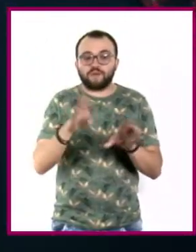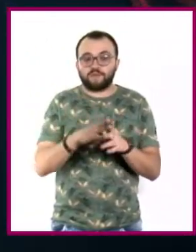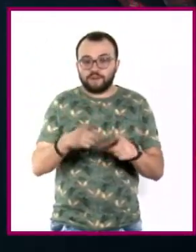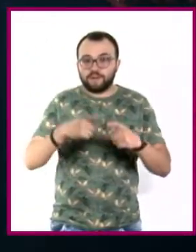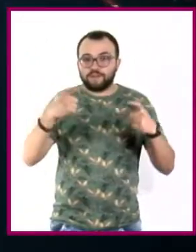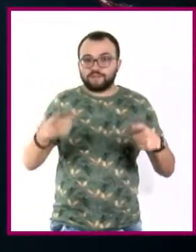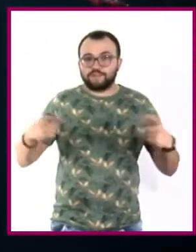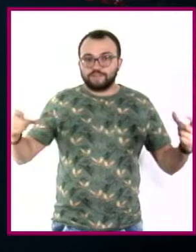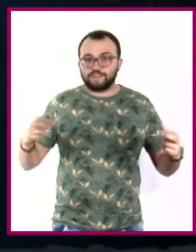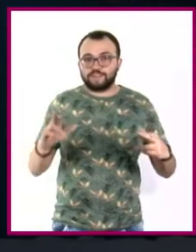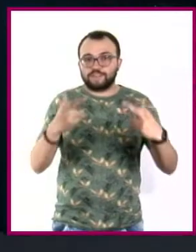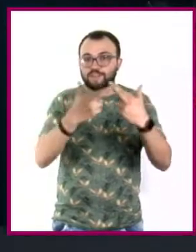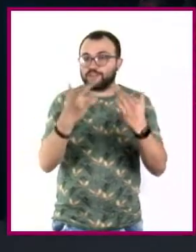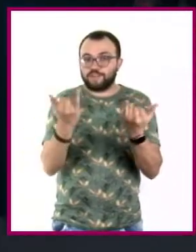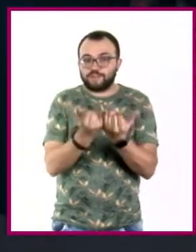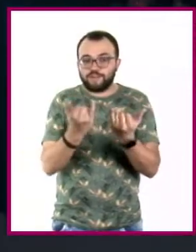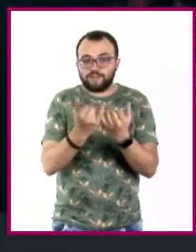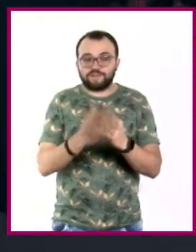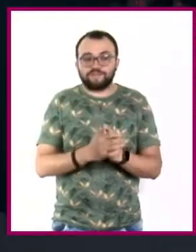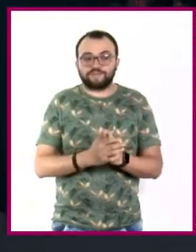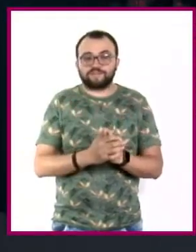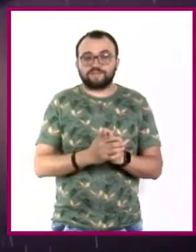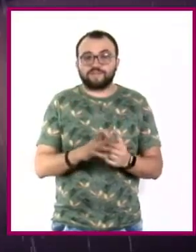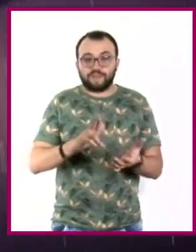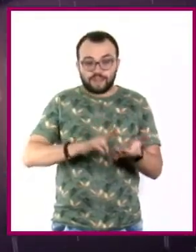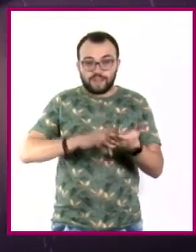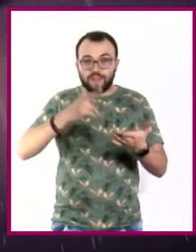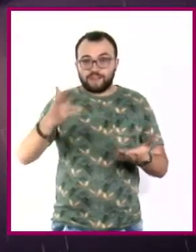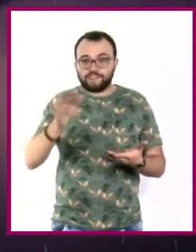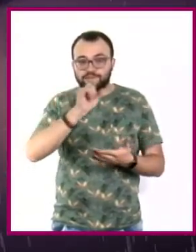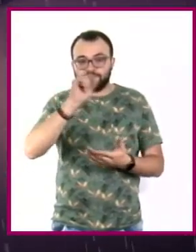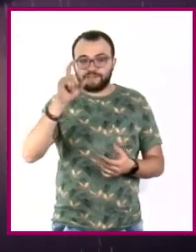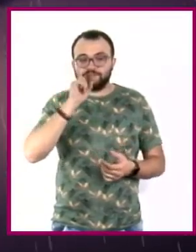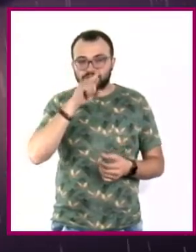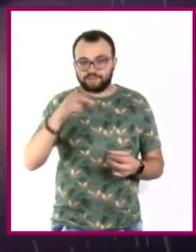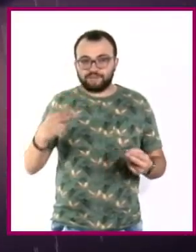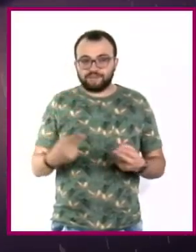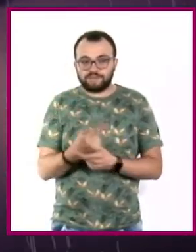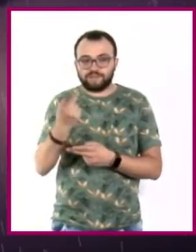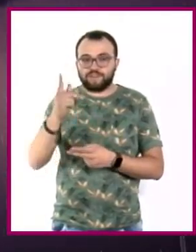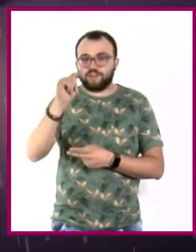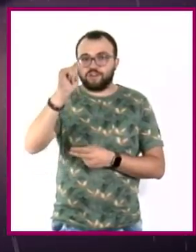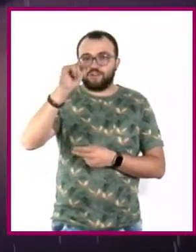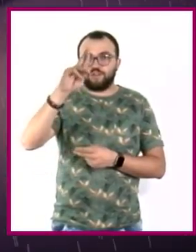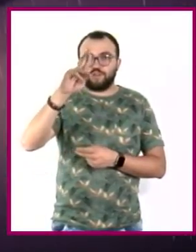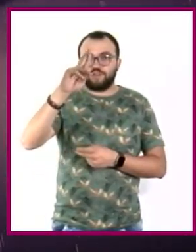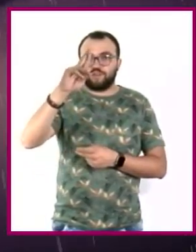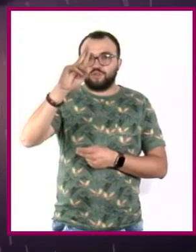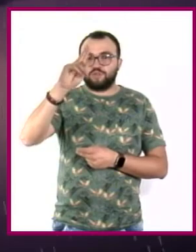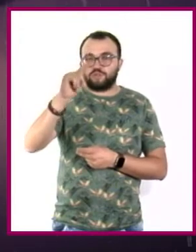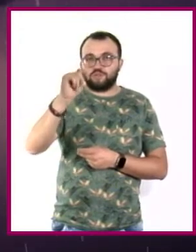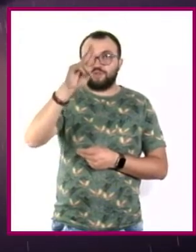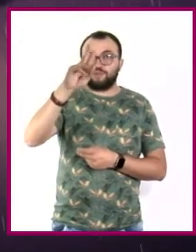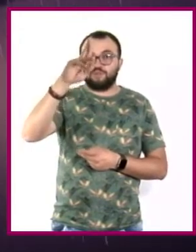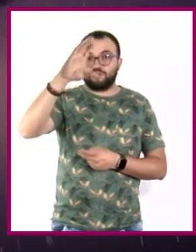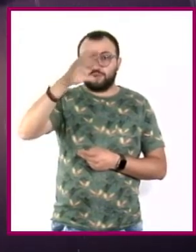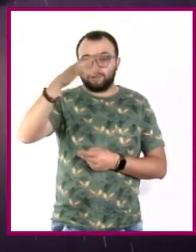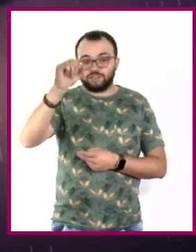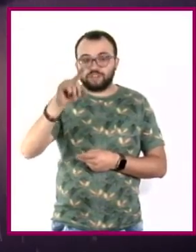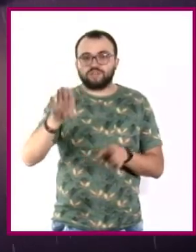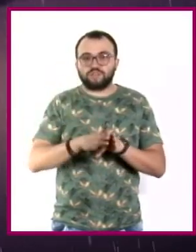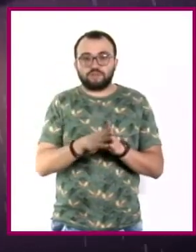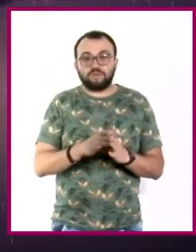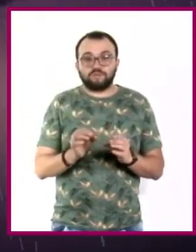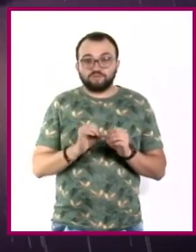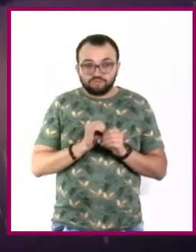crecimiento de las religiones. La revista especializada que fundó Turchin ha divulgado fascinantes investigaciones sobre la historia de